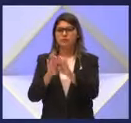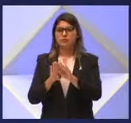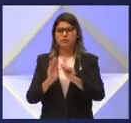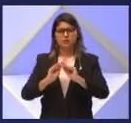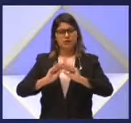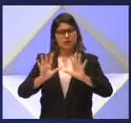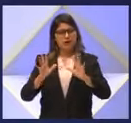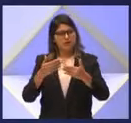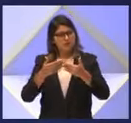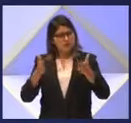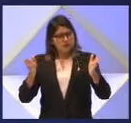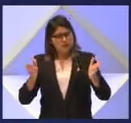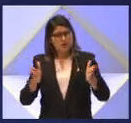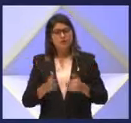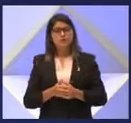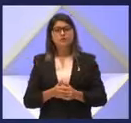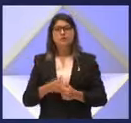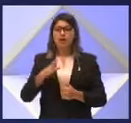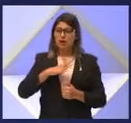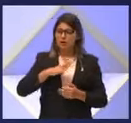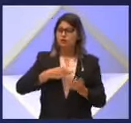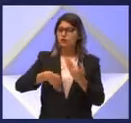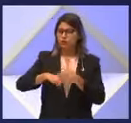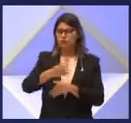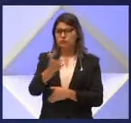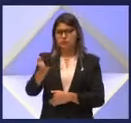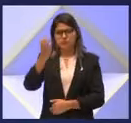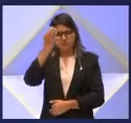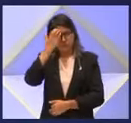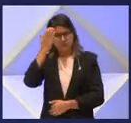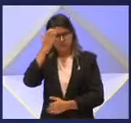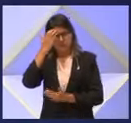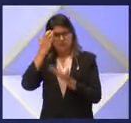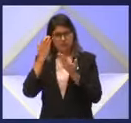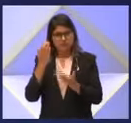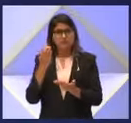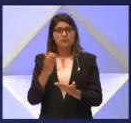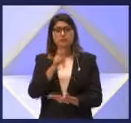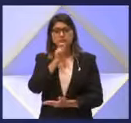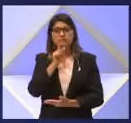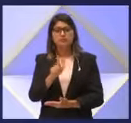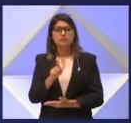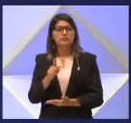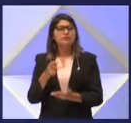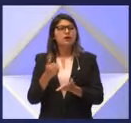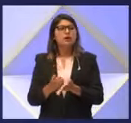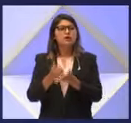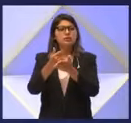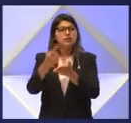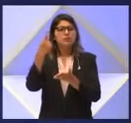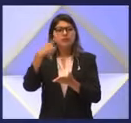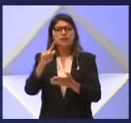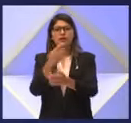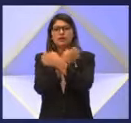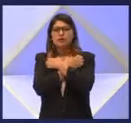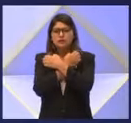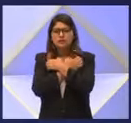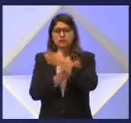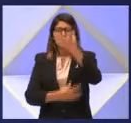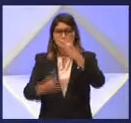conocidos y reconocidos por todos la posibilidad de brindarle educación a las áreas que hoy no están